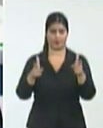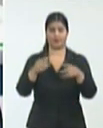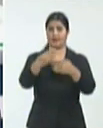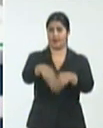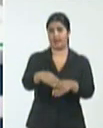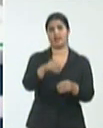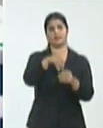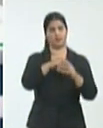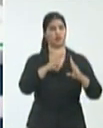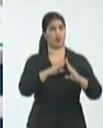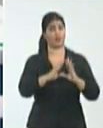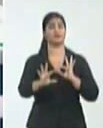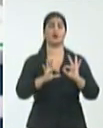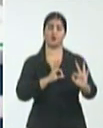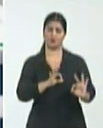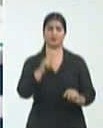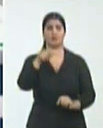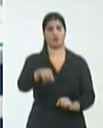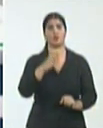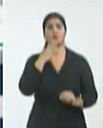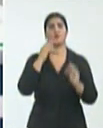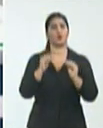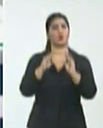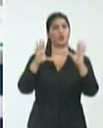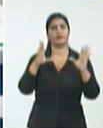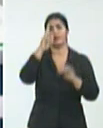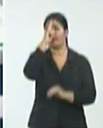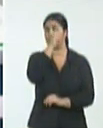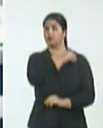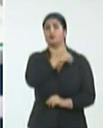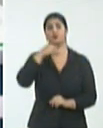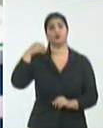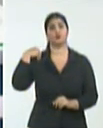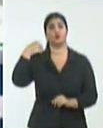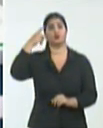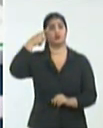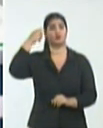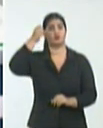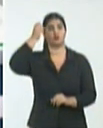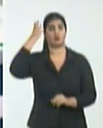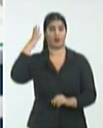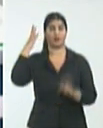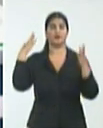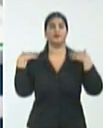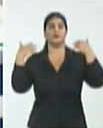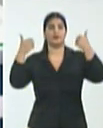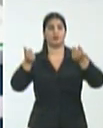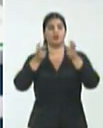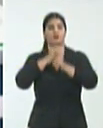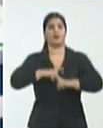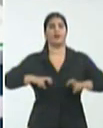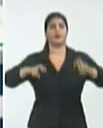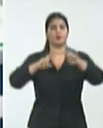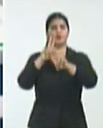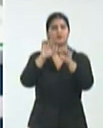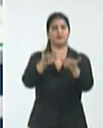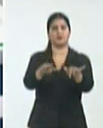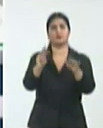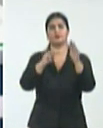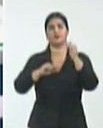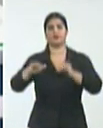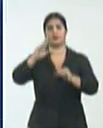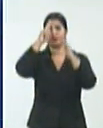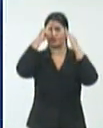buenos días al doctor Francisco Durán García, director nacional de epidemiología de nuestro Ministerio de Salud Pública.